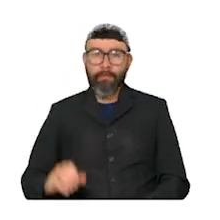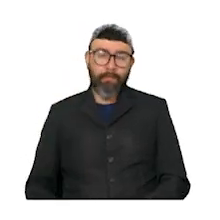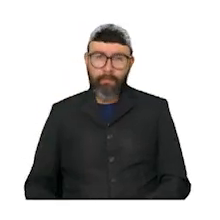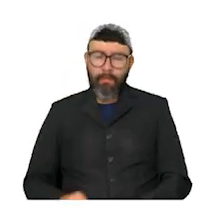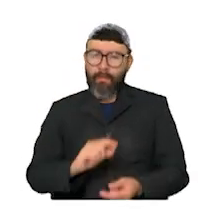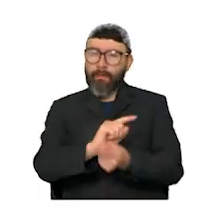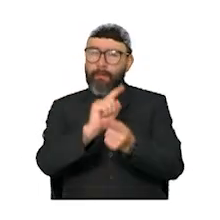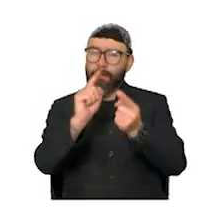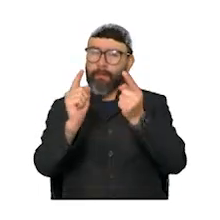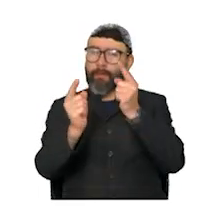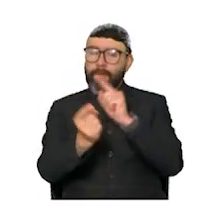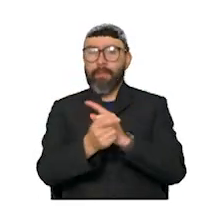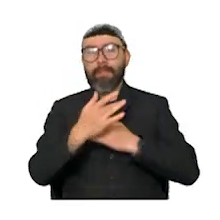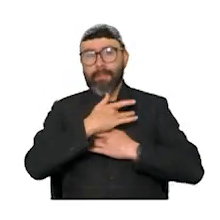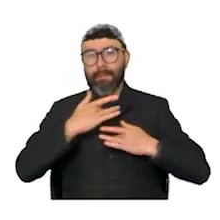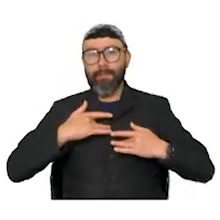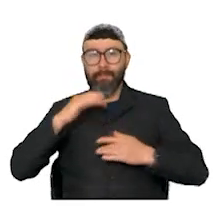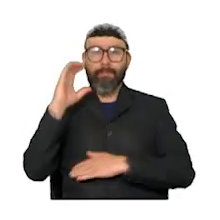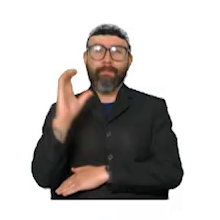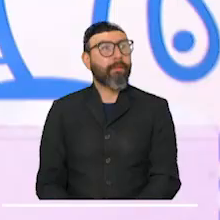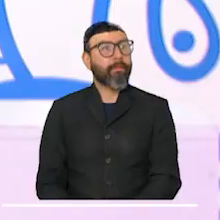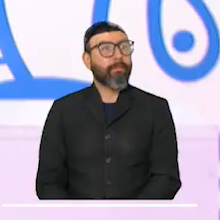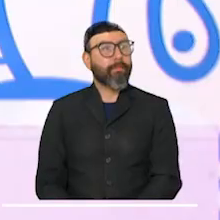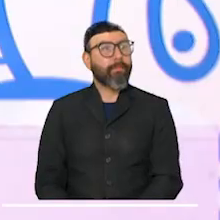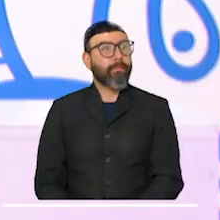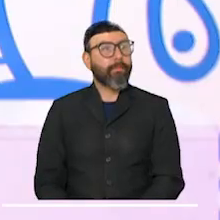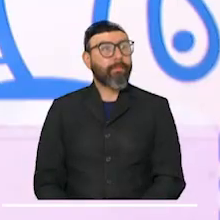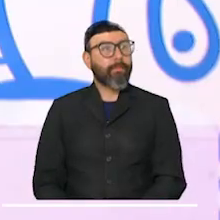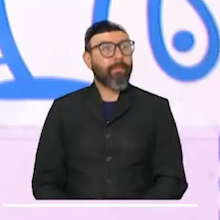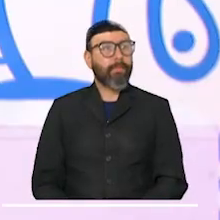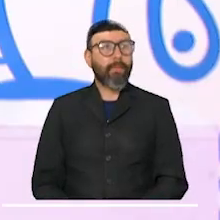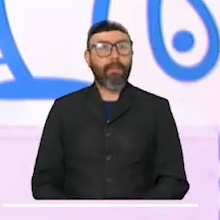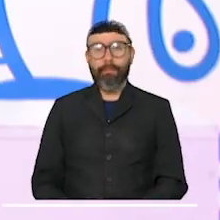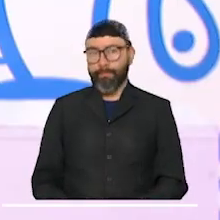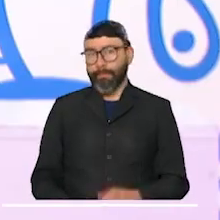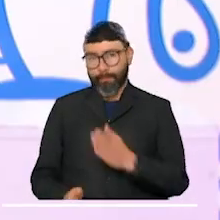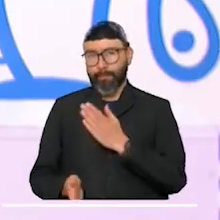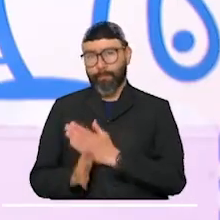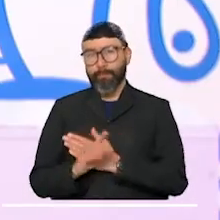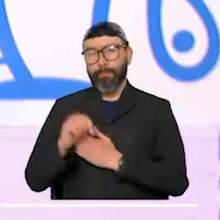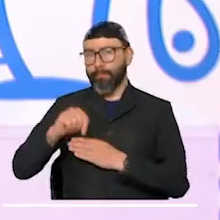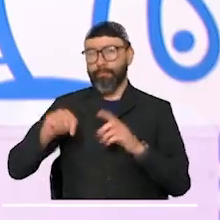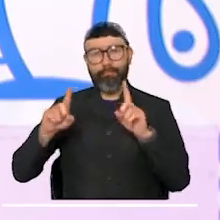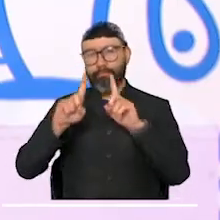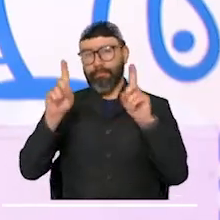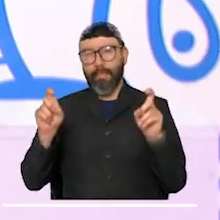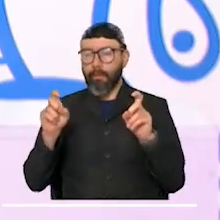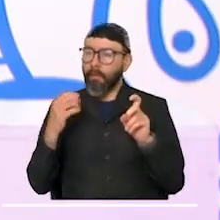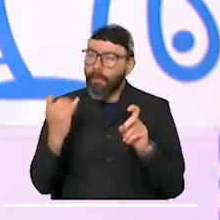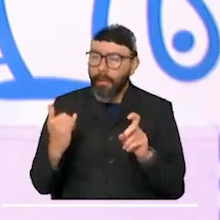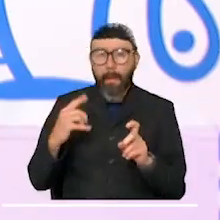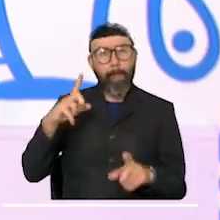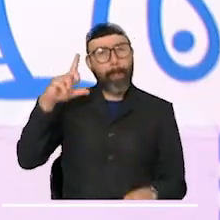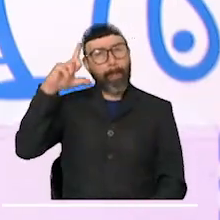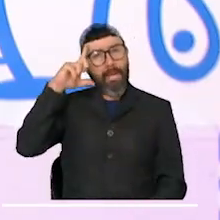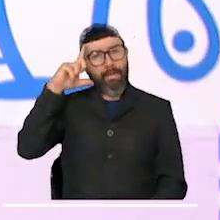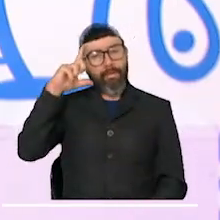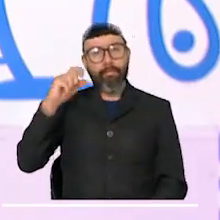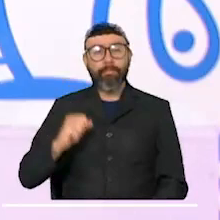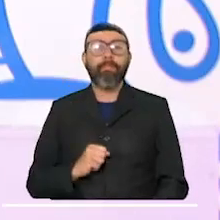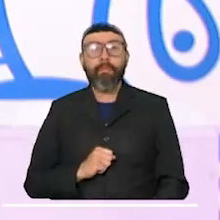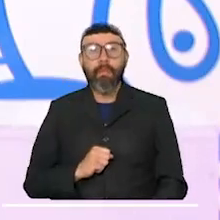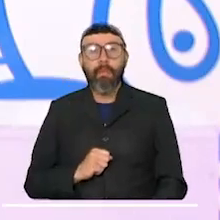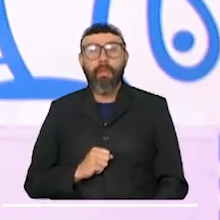transformando la salud en Colombia y ya regresamos con este tema de la vagina Bueno